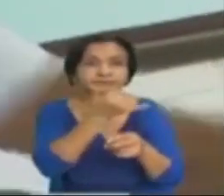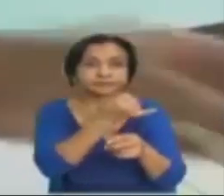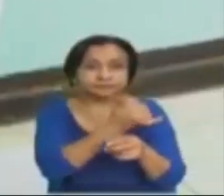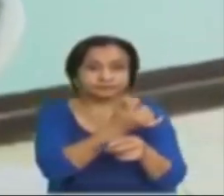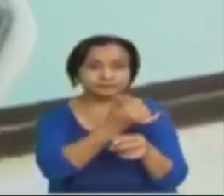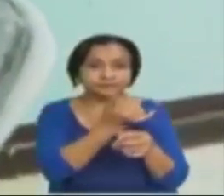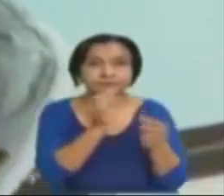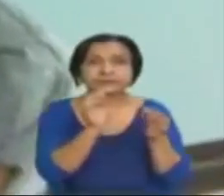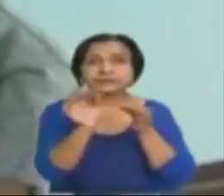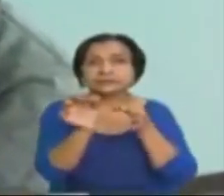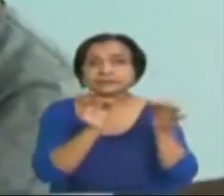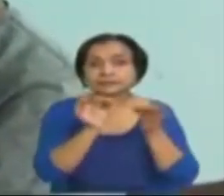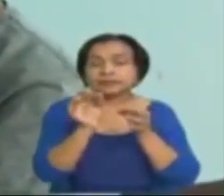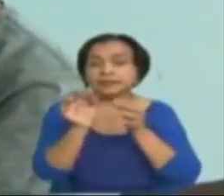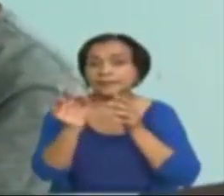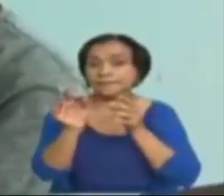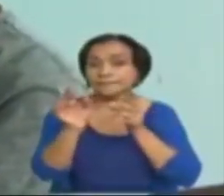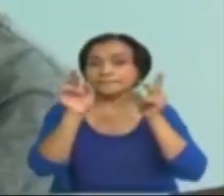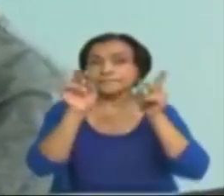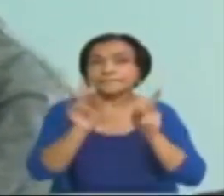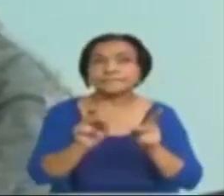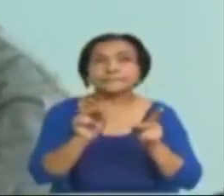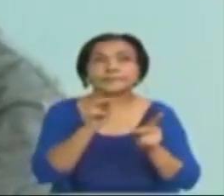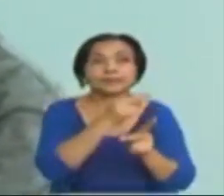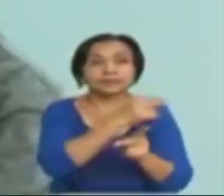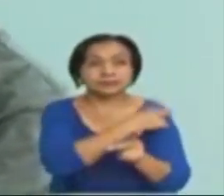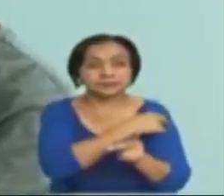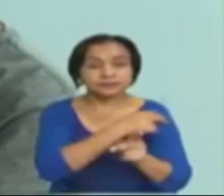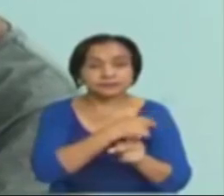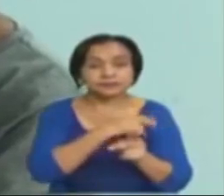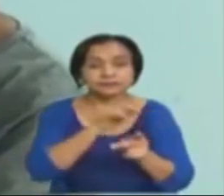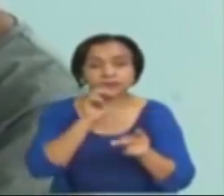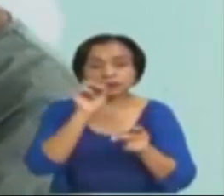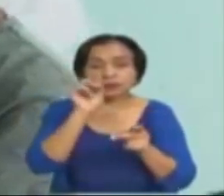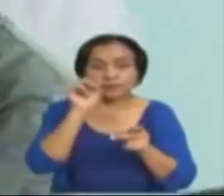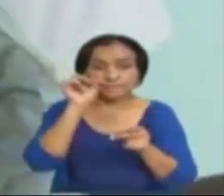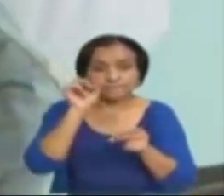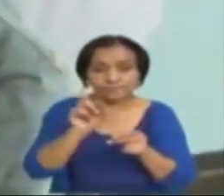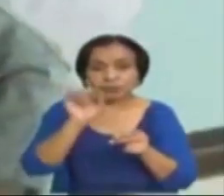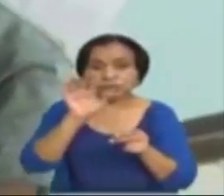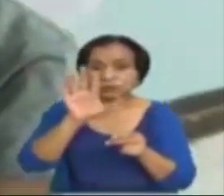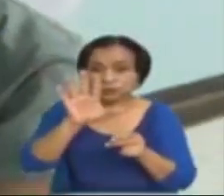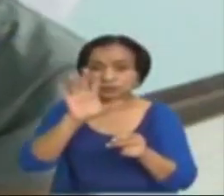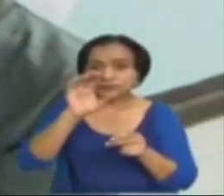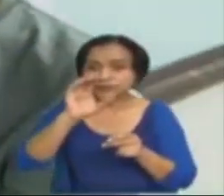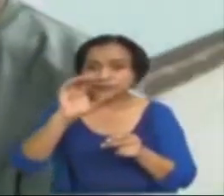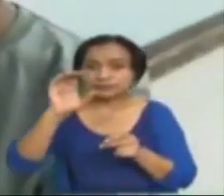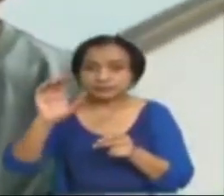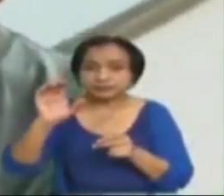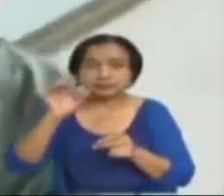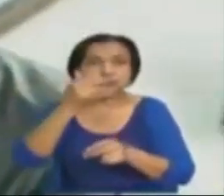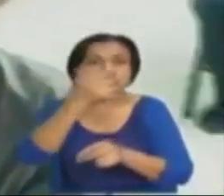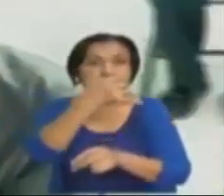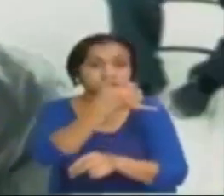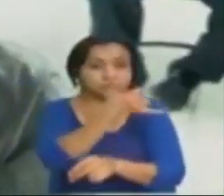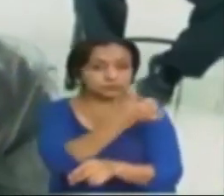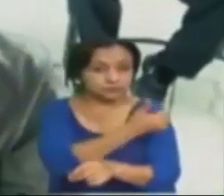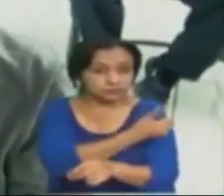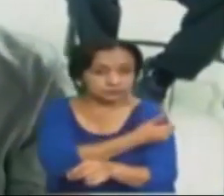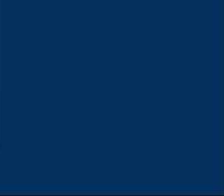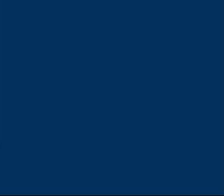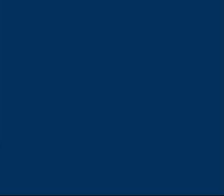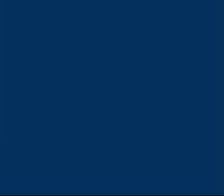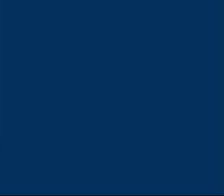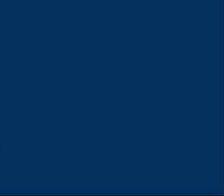que empiezan esta nueva etapa el lunes 25, Dios mediante. Con consentimiento y presencia de